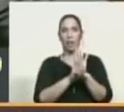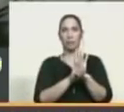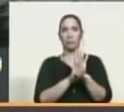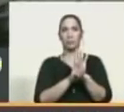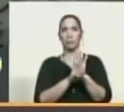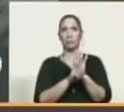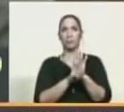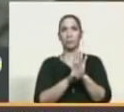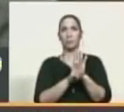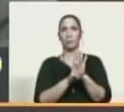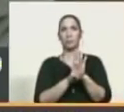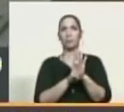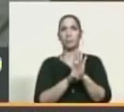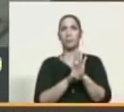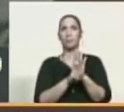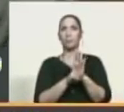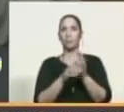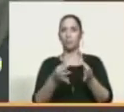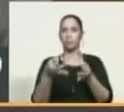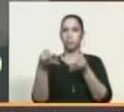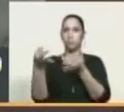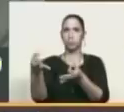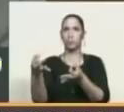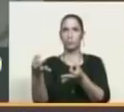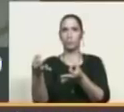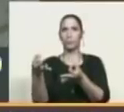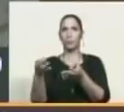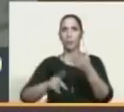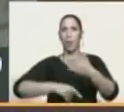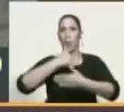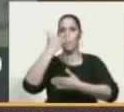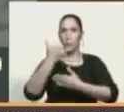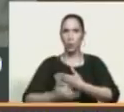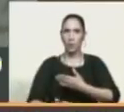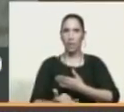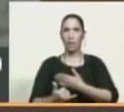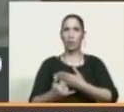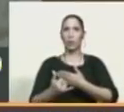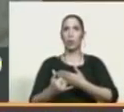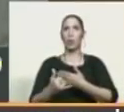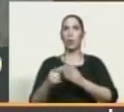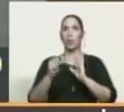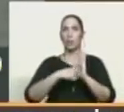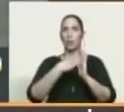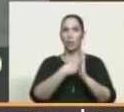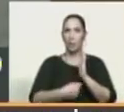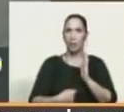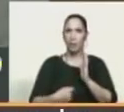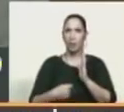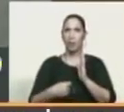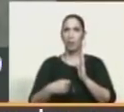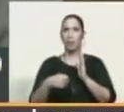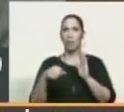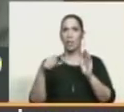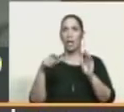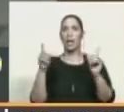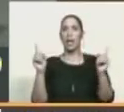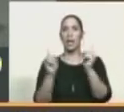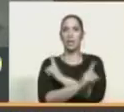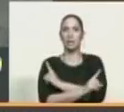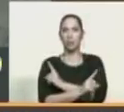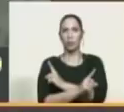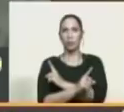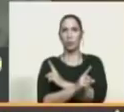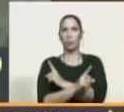que trae, se llama Proyecto de Decreto Constituyente de Derogatorio del Régimen de Ilícitos Cambiarios.